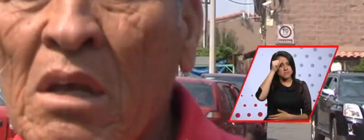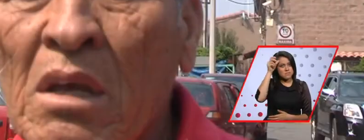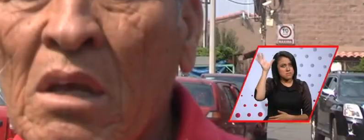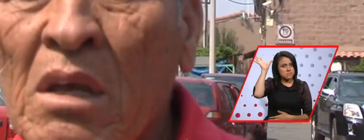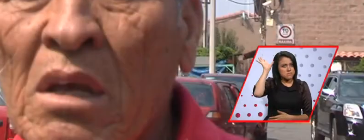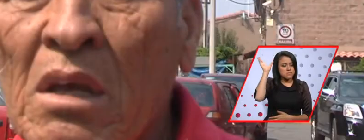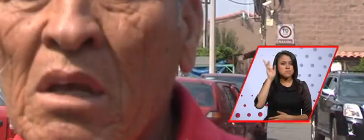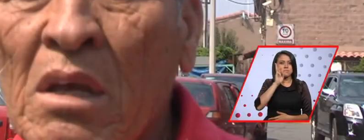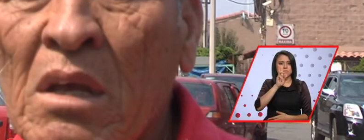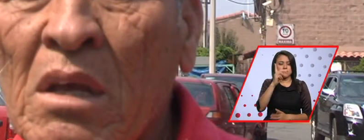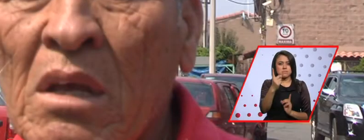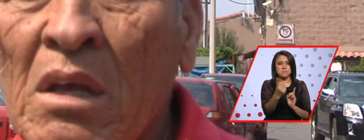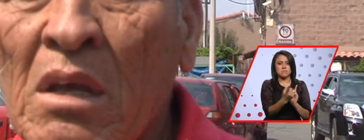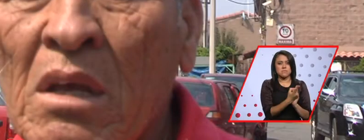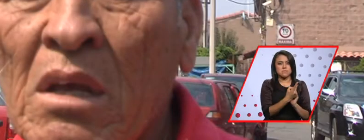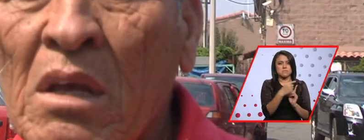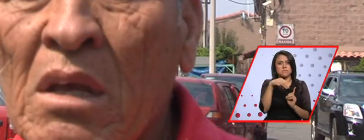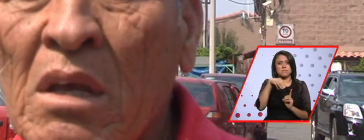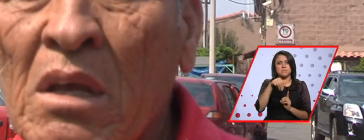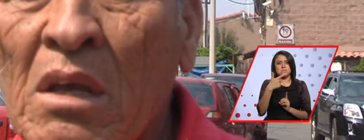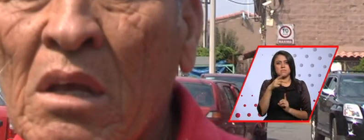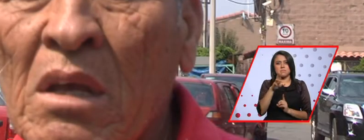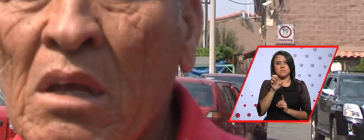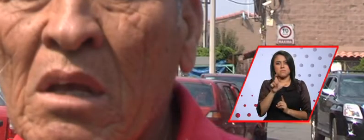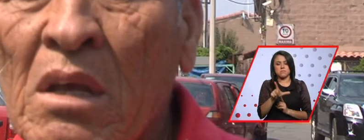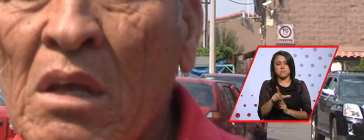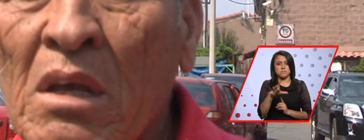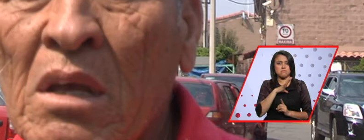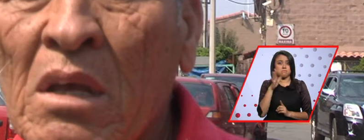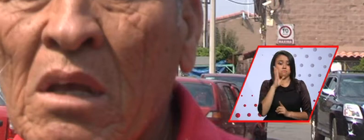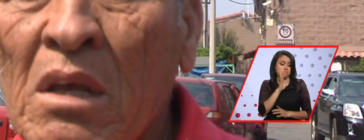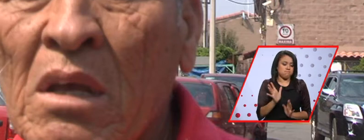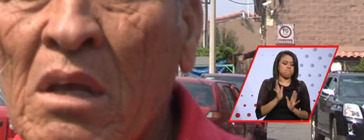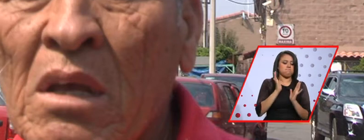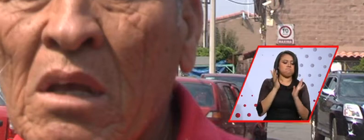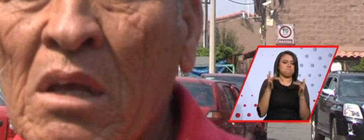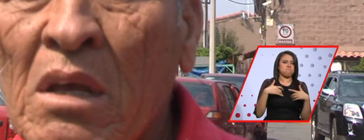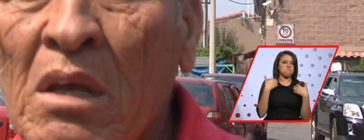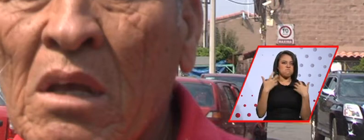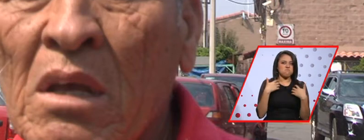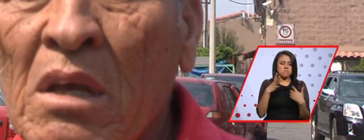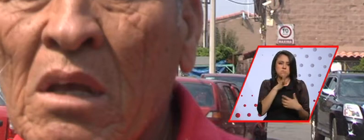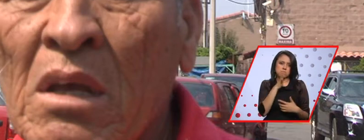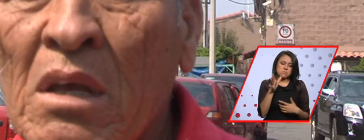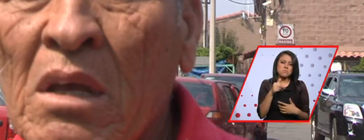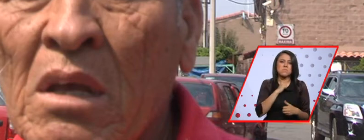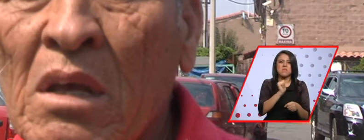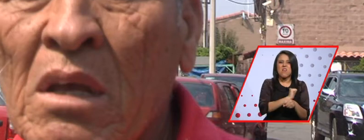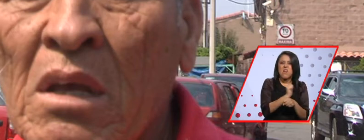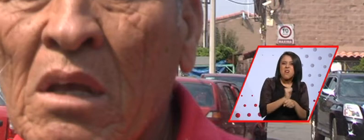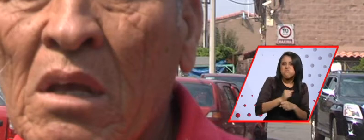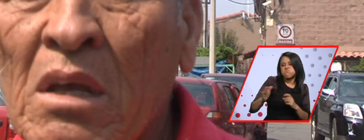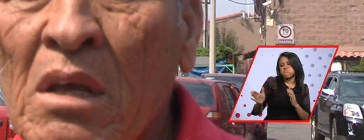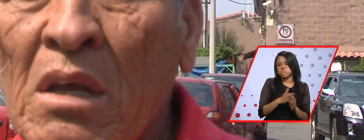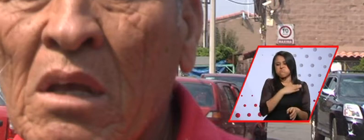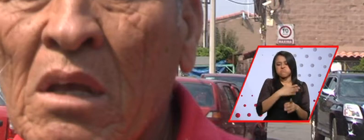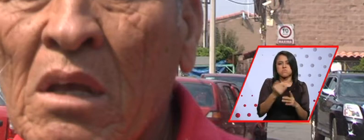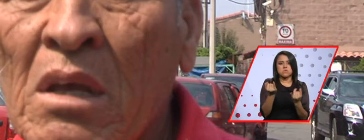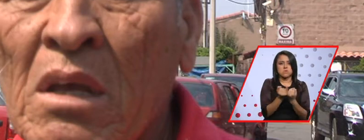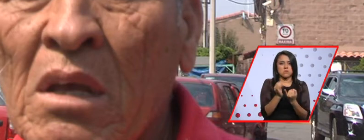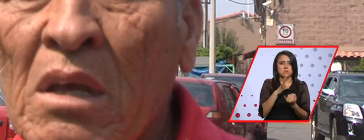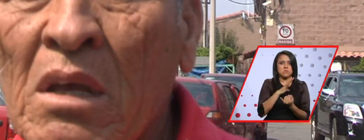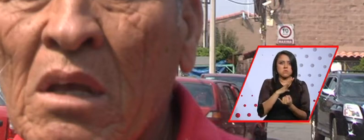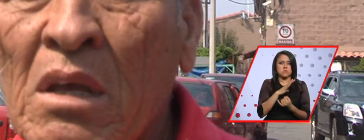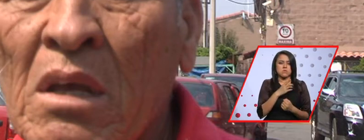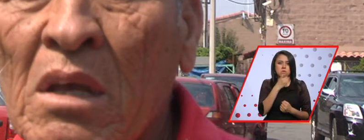citar, pero Miguel Gutiérrez Vaca, tan bravucón, golpearon el carro, un menor de edad que me voy a tomar